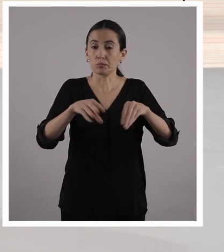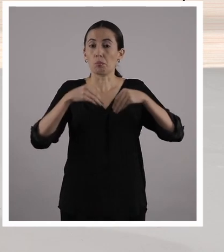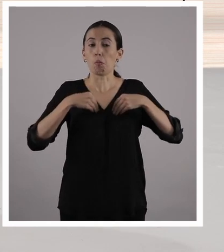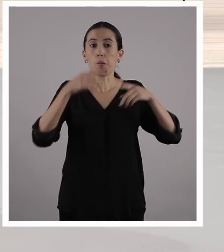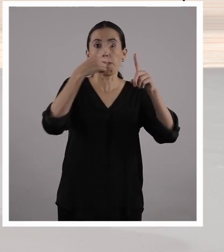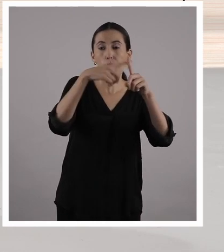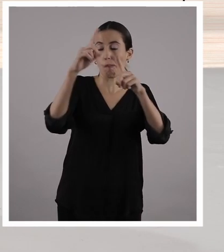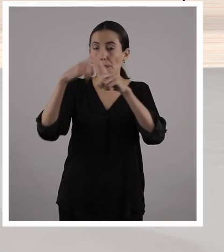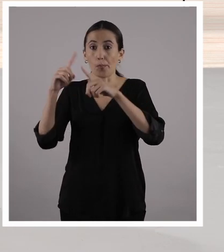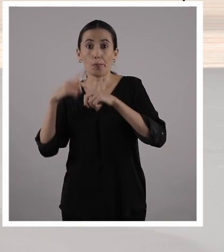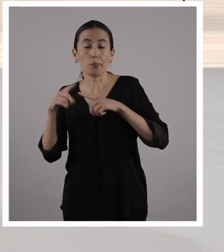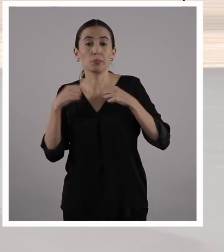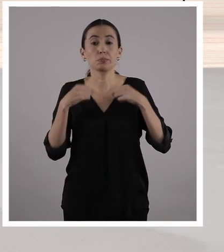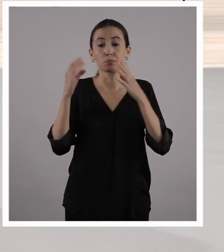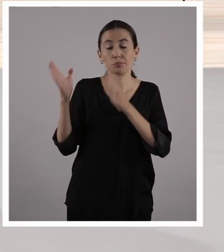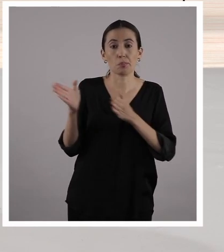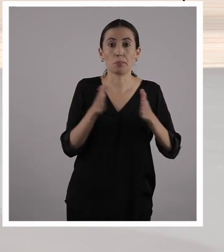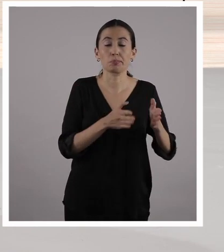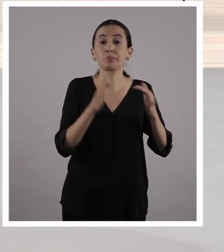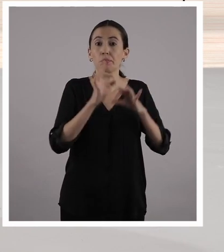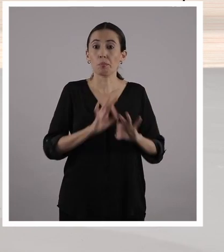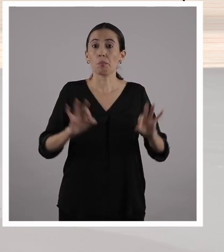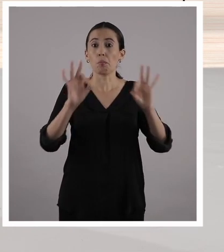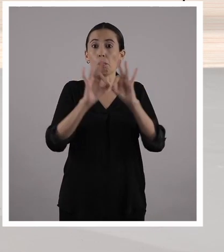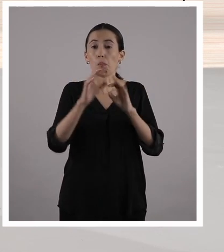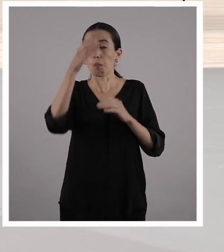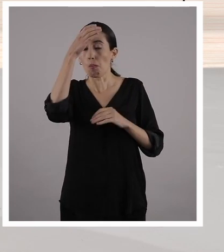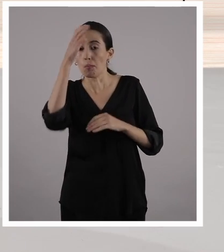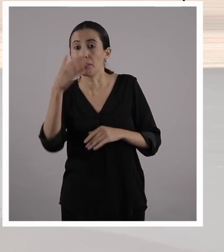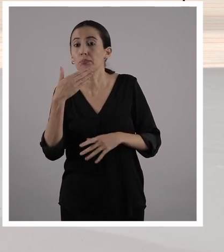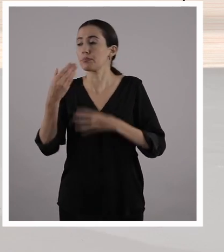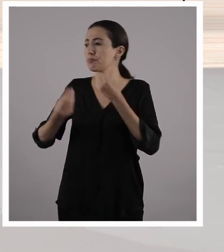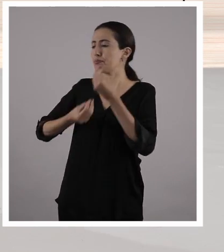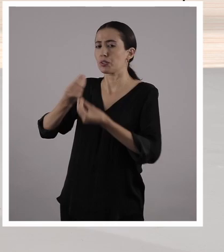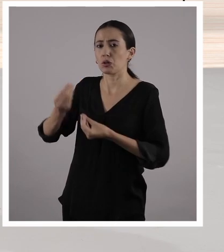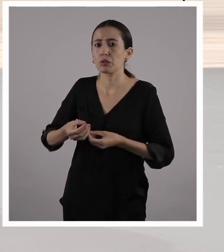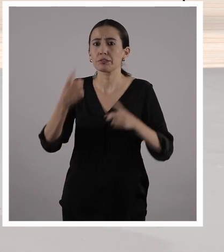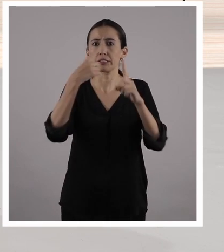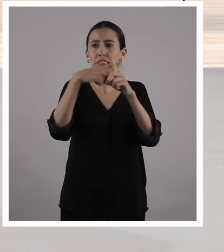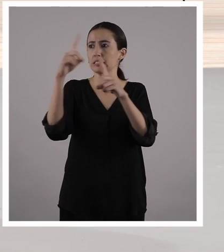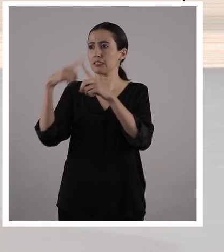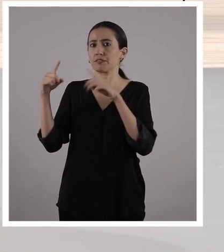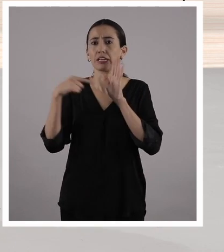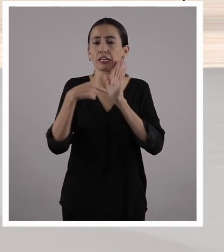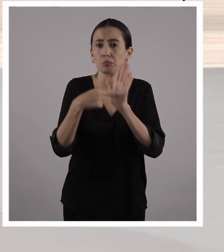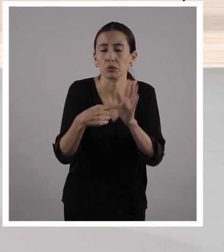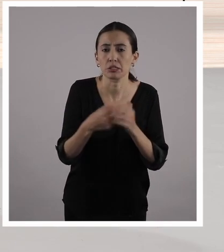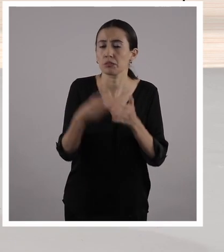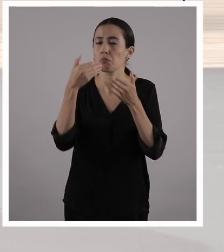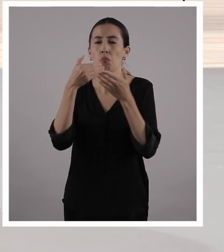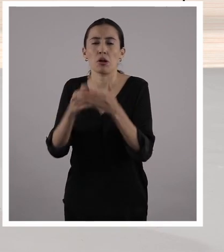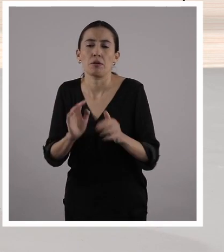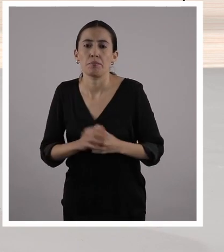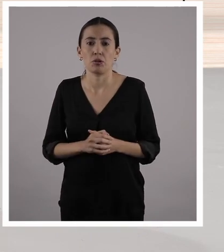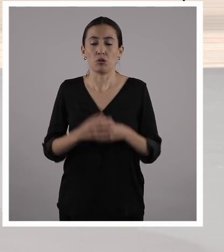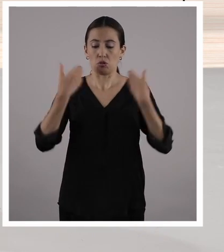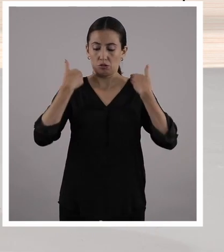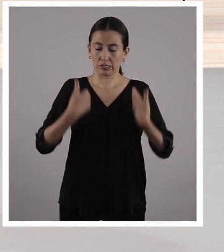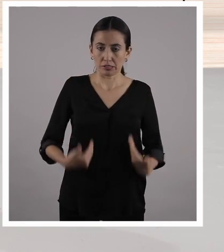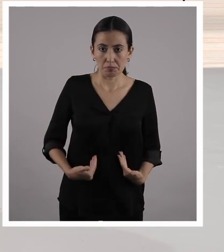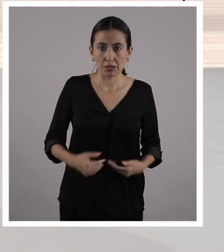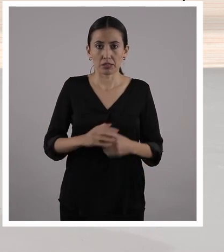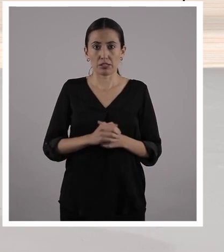Ecuador o diferentes nacionalidades. La interculturalidad, Nelly, se manifiesta de diferentes maneras. Por ejemplo,